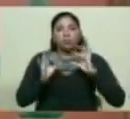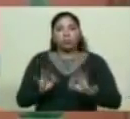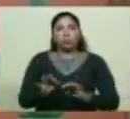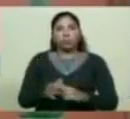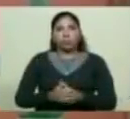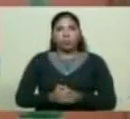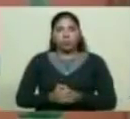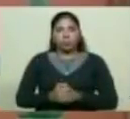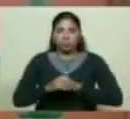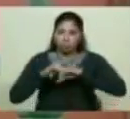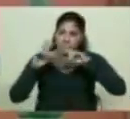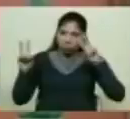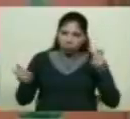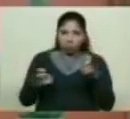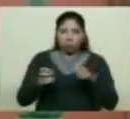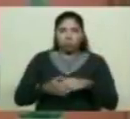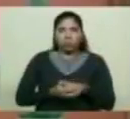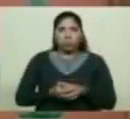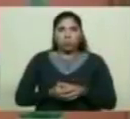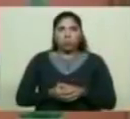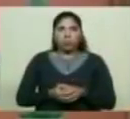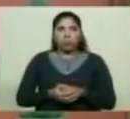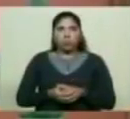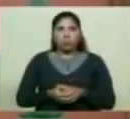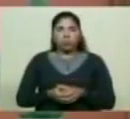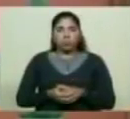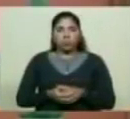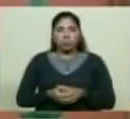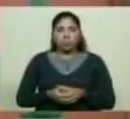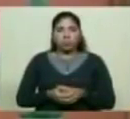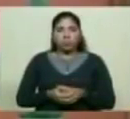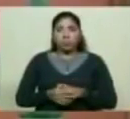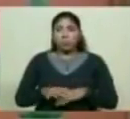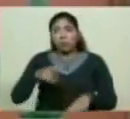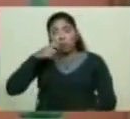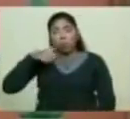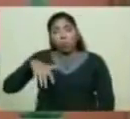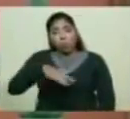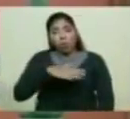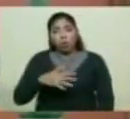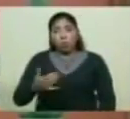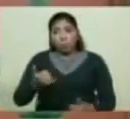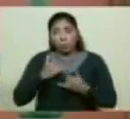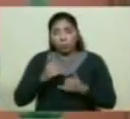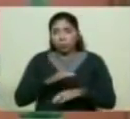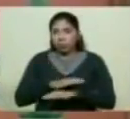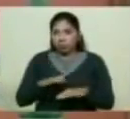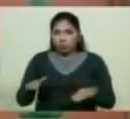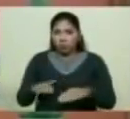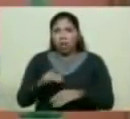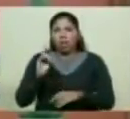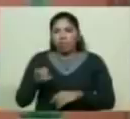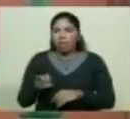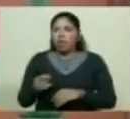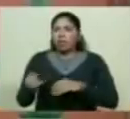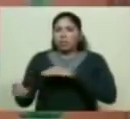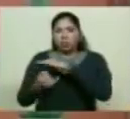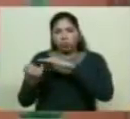el de signo bolivariano ahora claro a un pueblo originario deberían sobrevivir instituciones